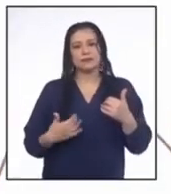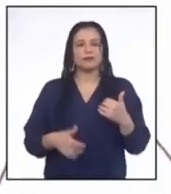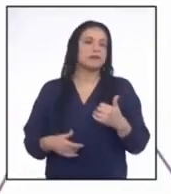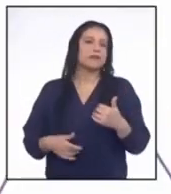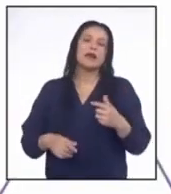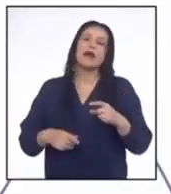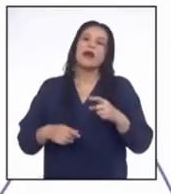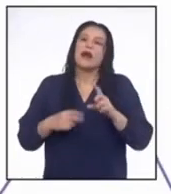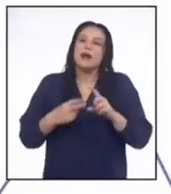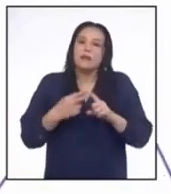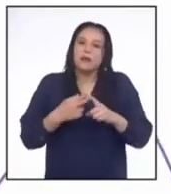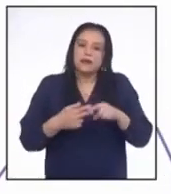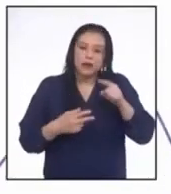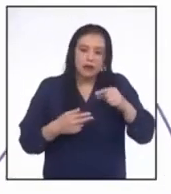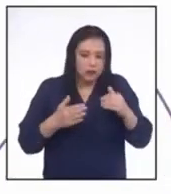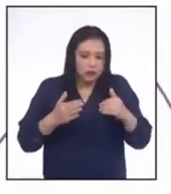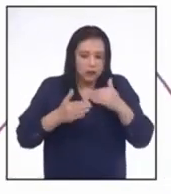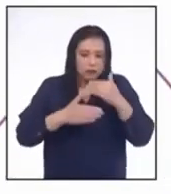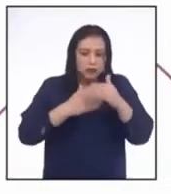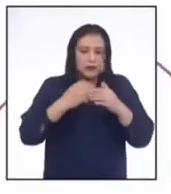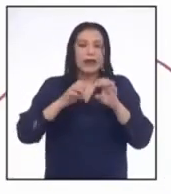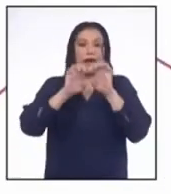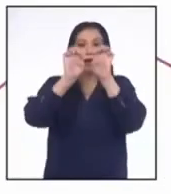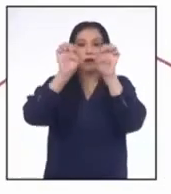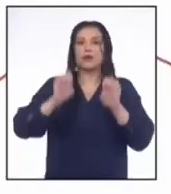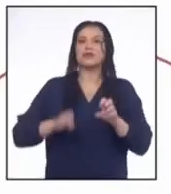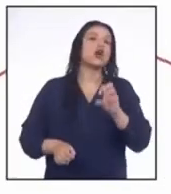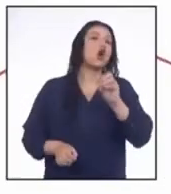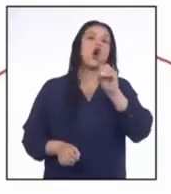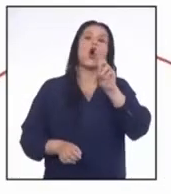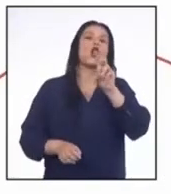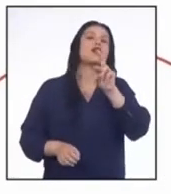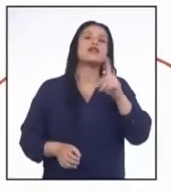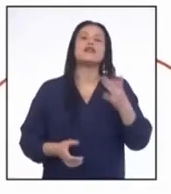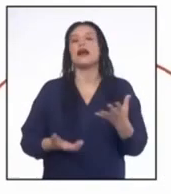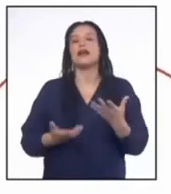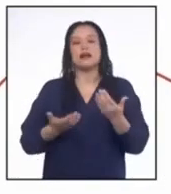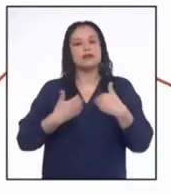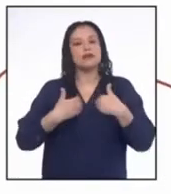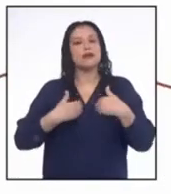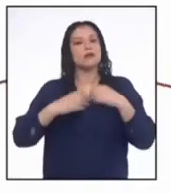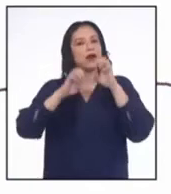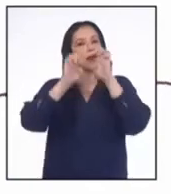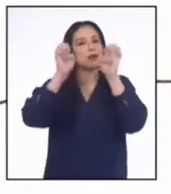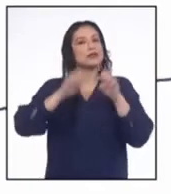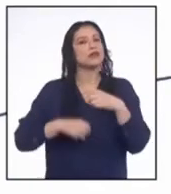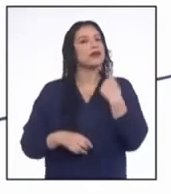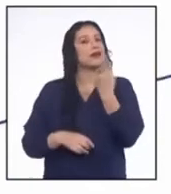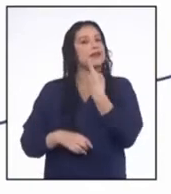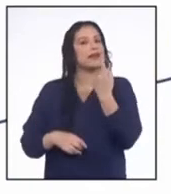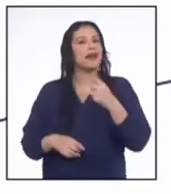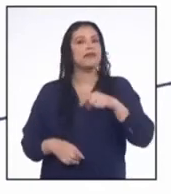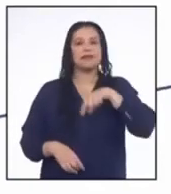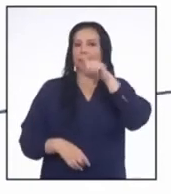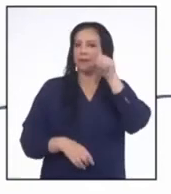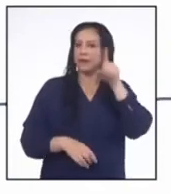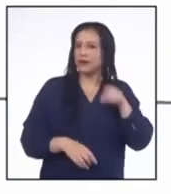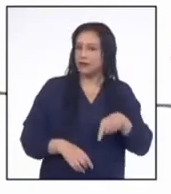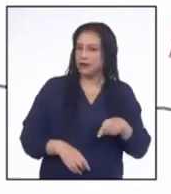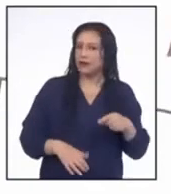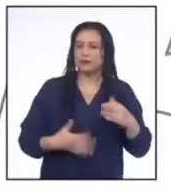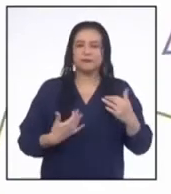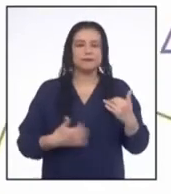A partir del desarrollo de la ecuación ordinaria se obtiene la ecuación general de la parábola.